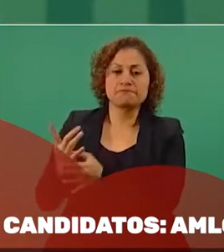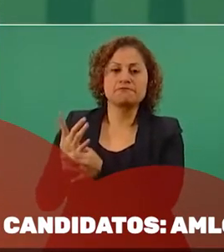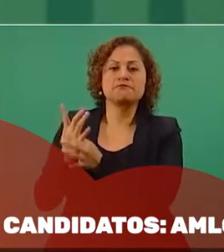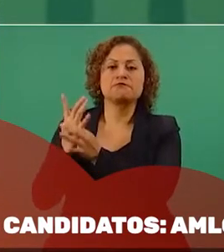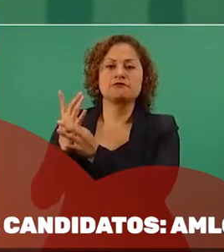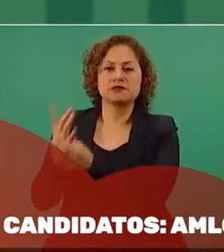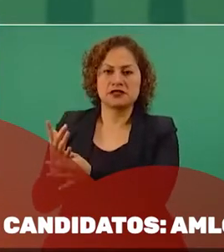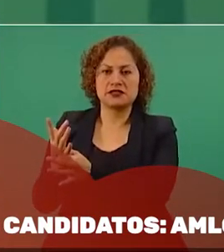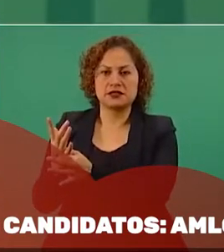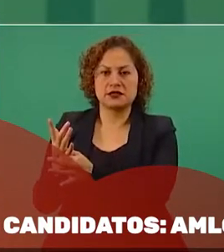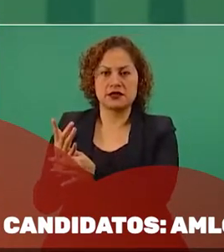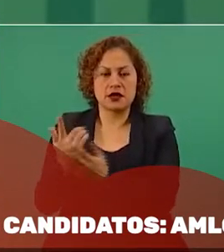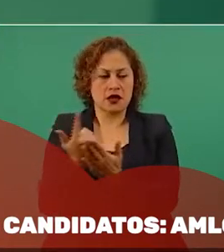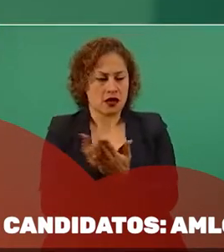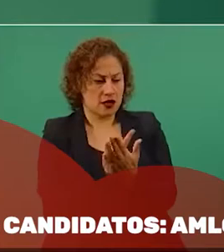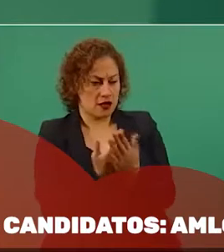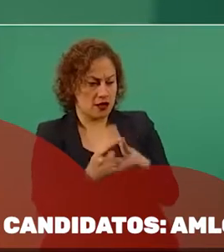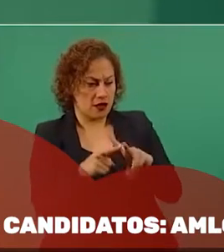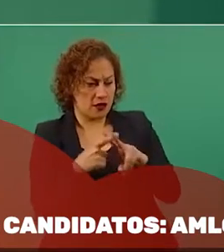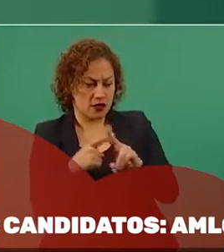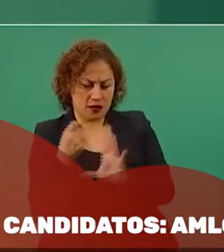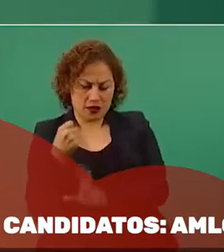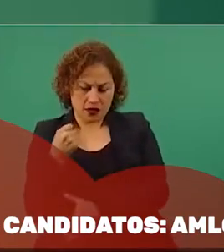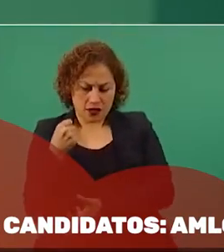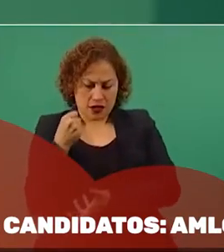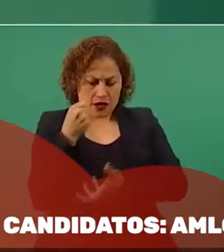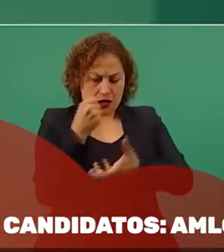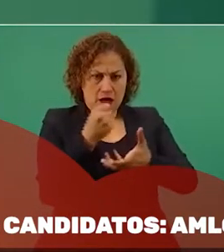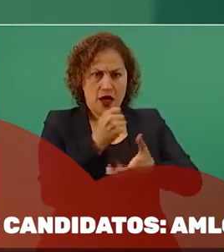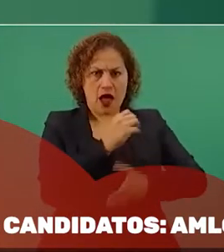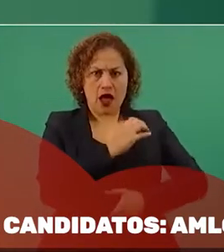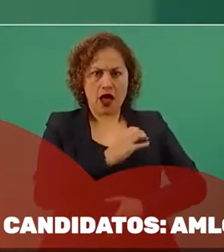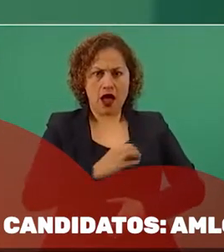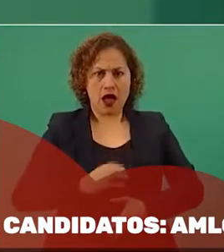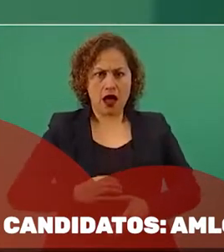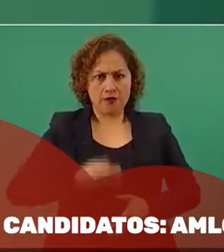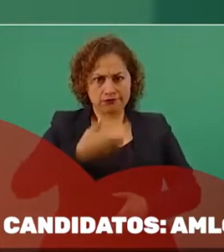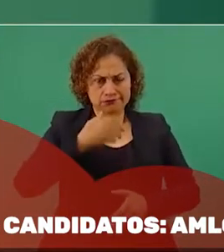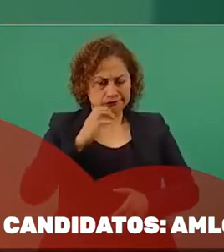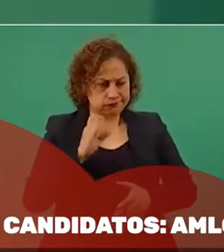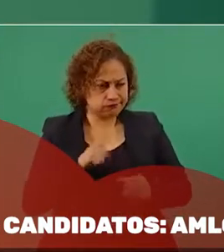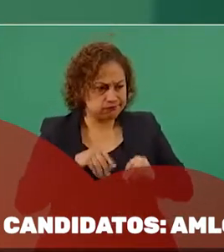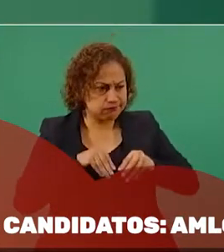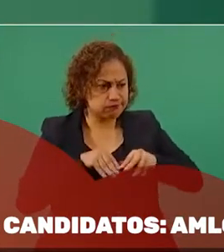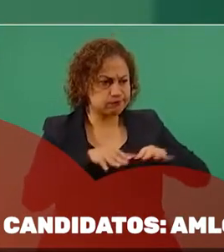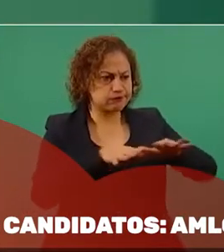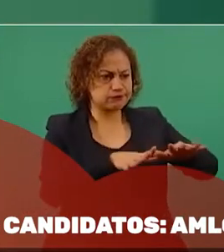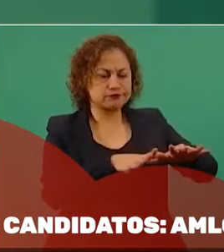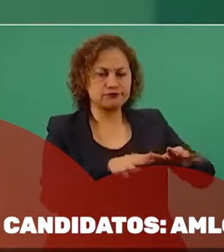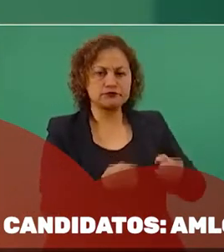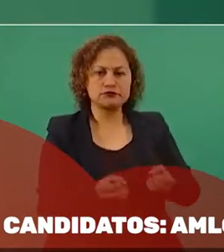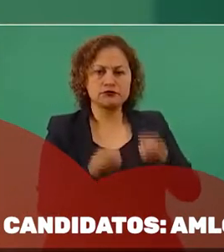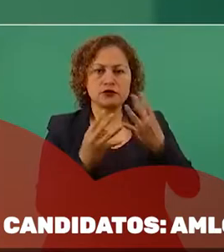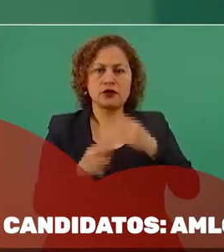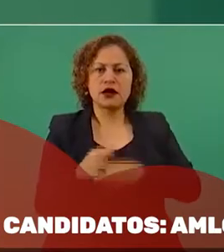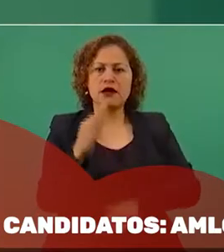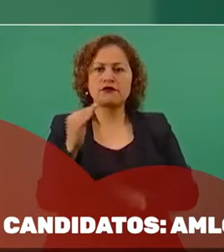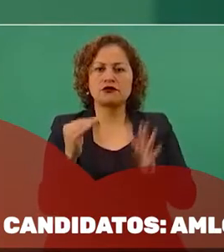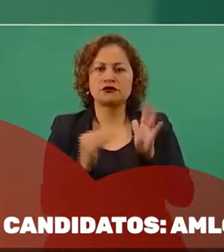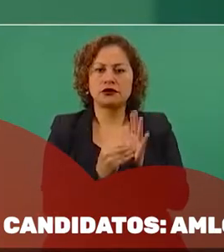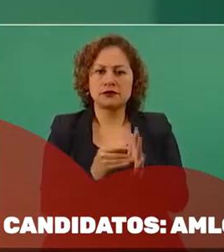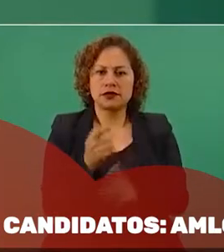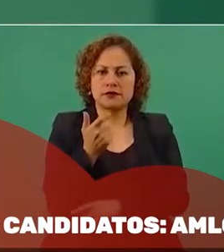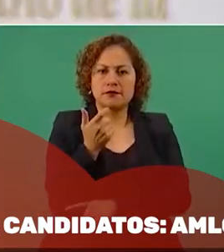fue un golpe a la democracia, porque la democracia es el respetar la voluntad del pueblo. En la democracia es el pueblo el que decide, es el pueblo el que manda, resaltó